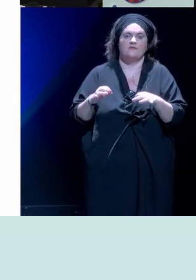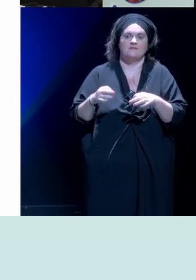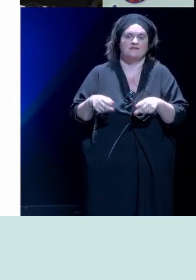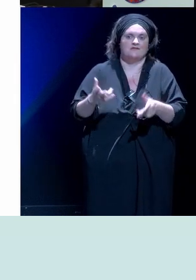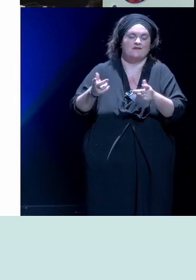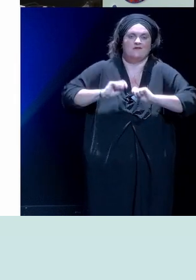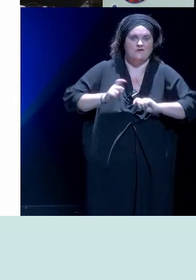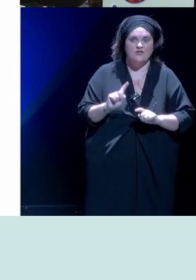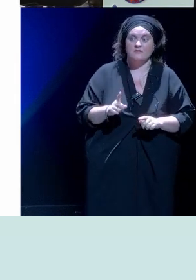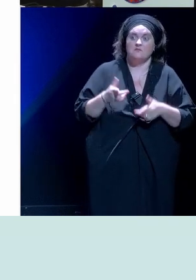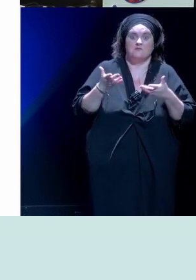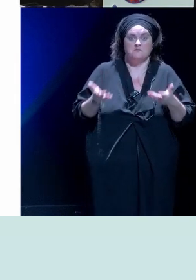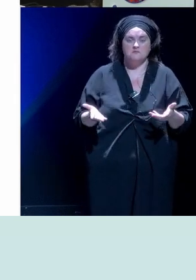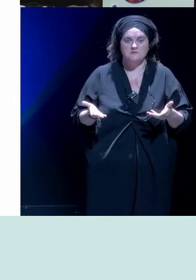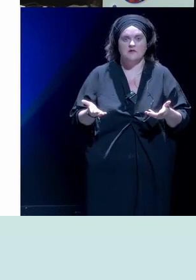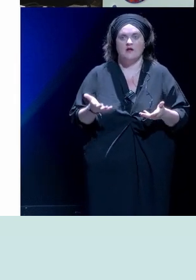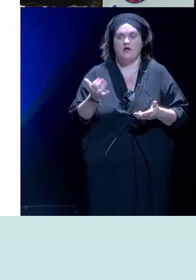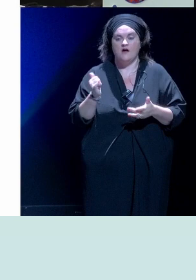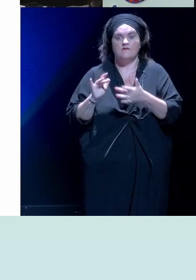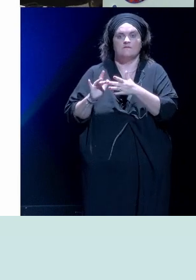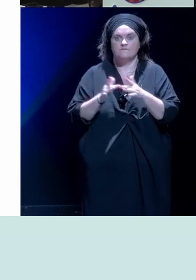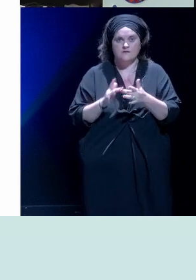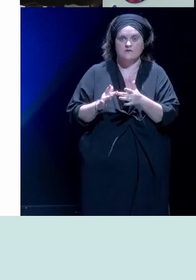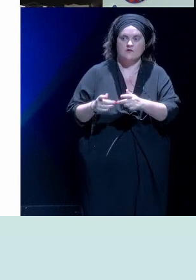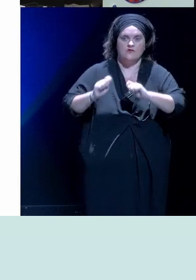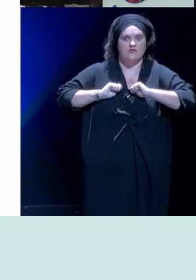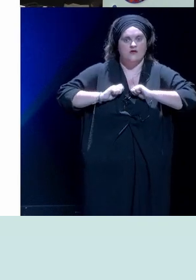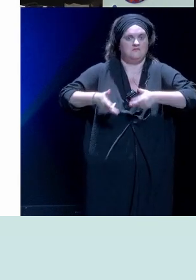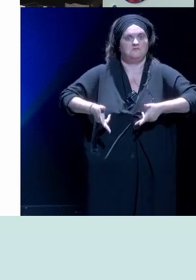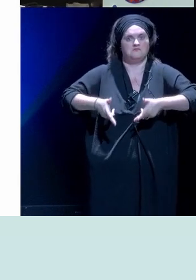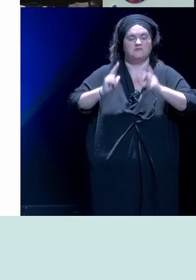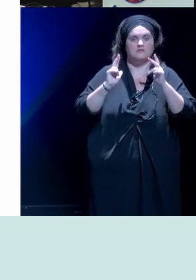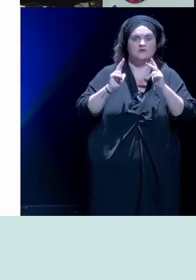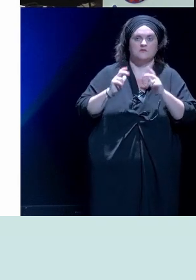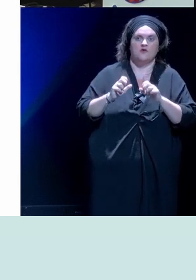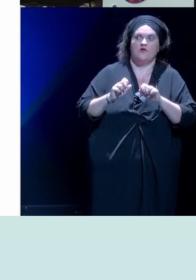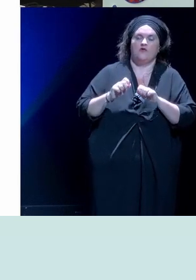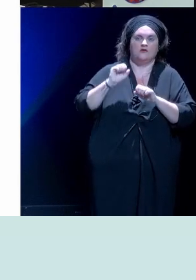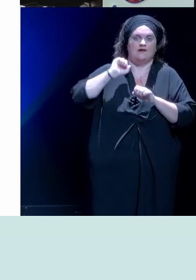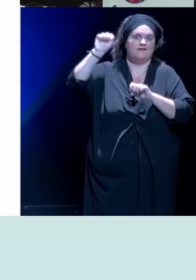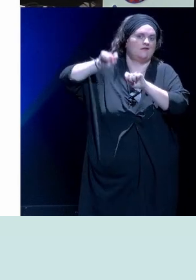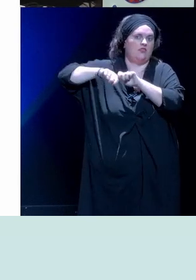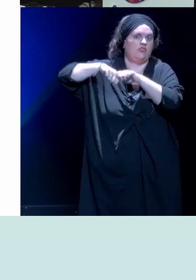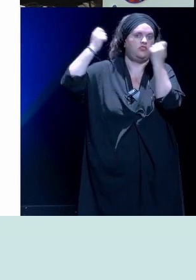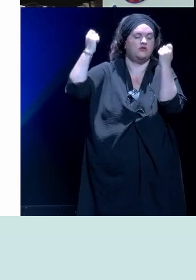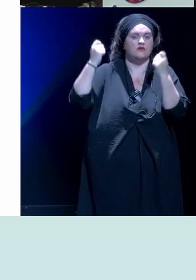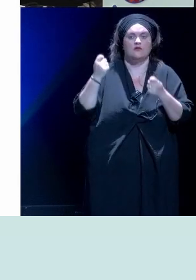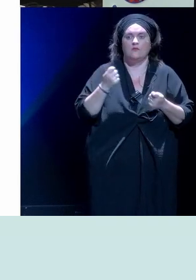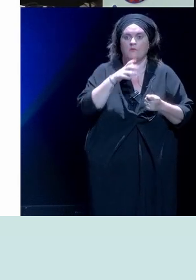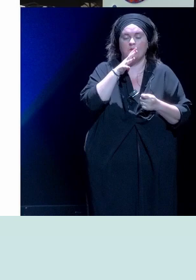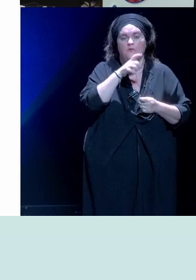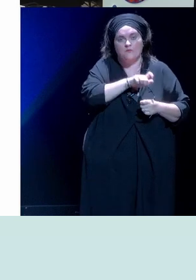pero precisamente tenemos aquí vínculos que liberan, porque permiten a las